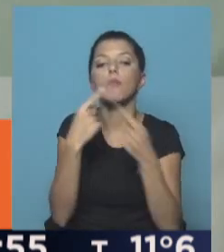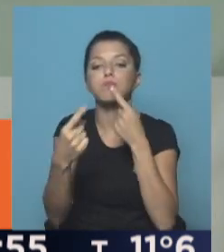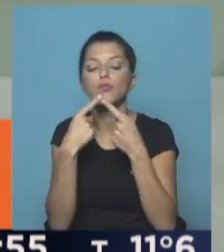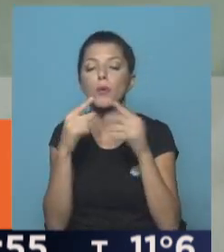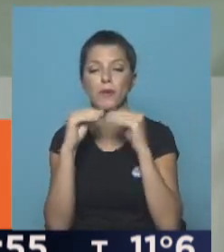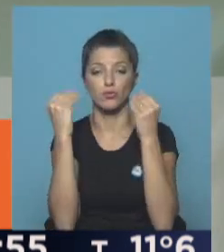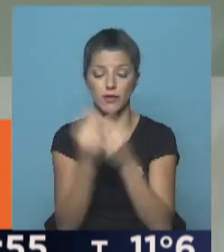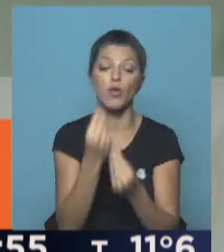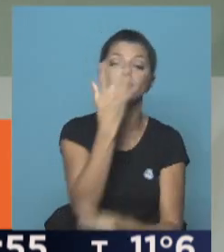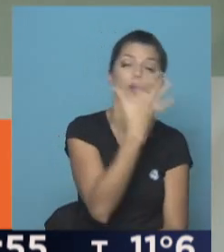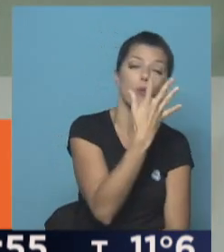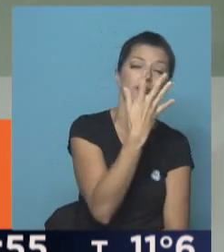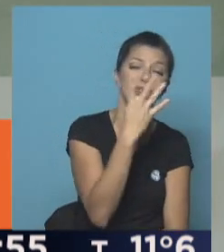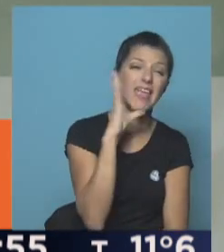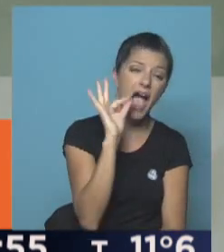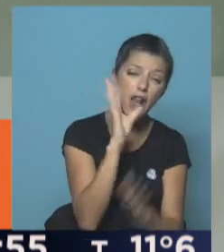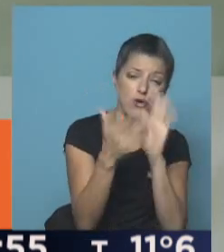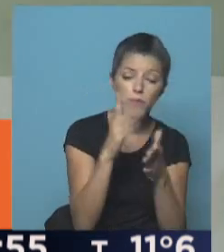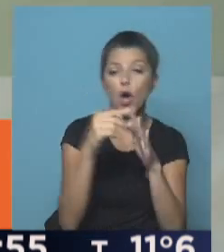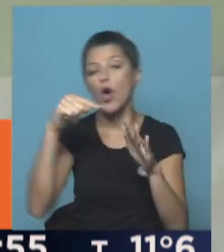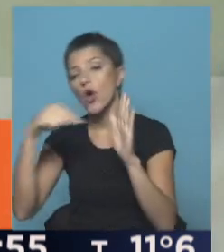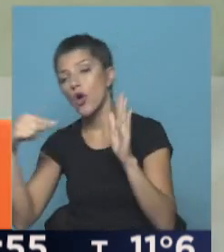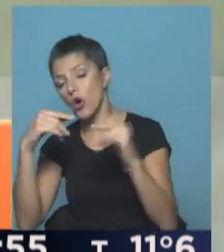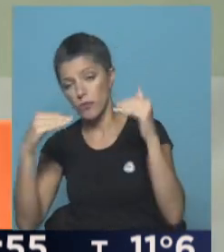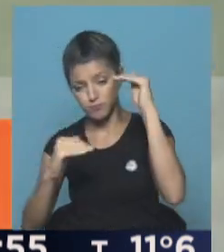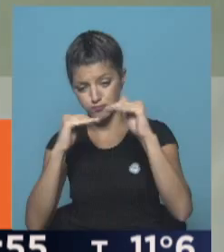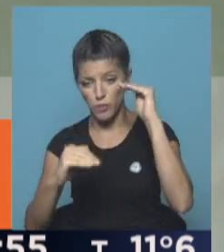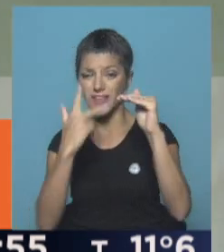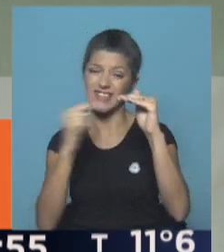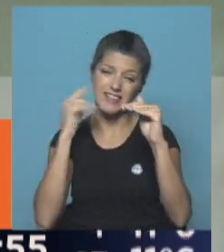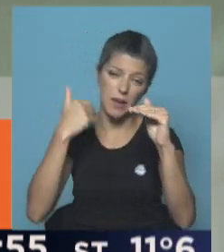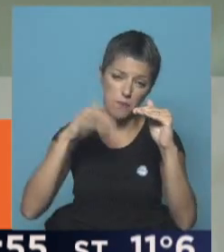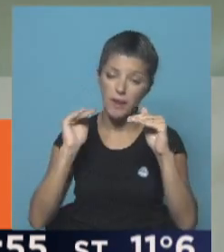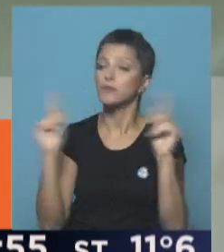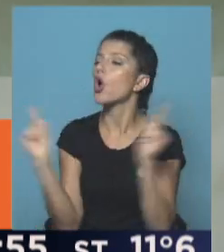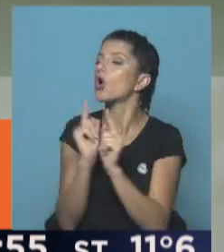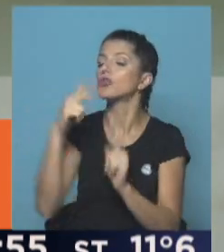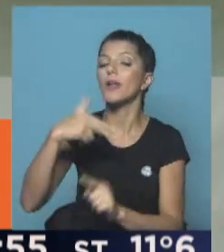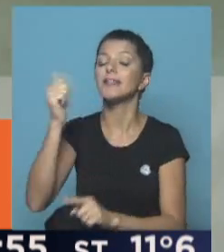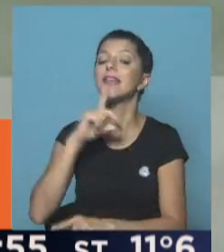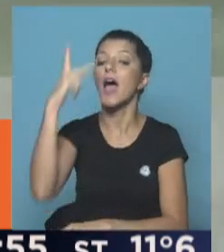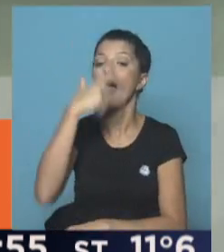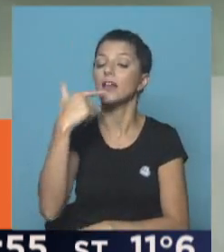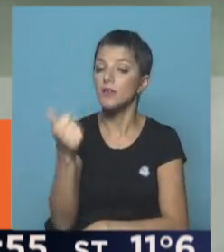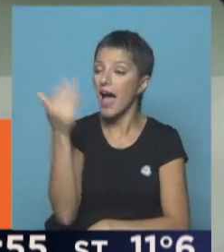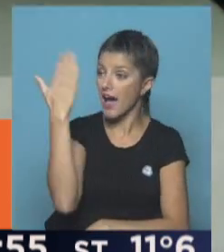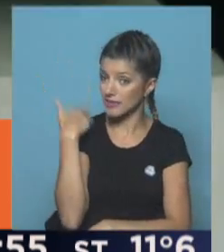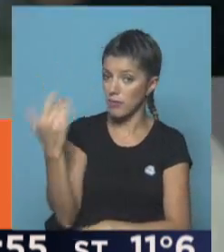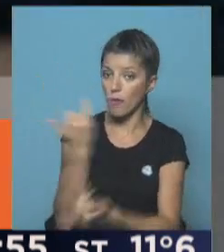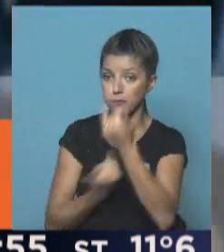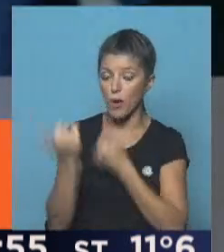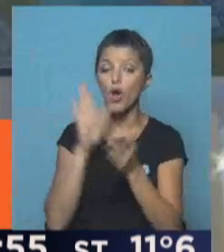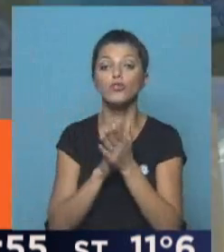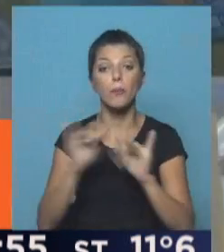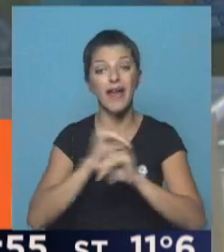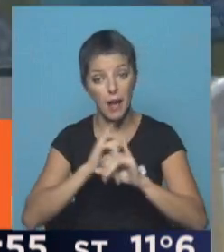hablando de cincuenta y tantos por ciento contra treinta y tantos por ciento breve estábamos hablando fuera del aire lo que tenía que ver con la